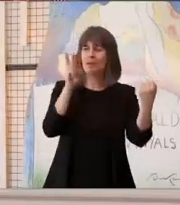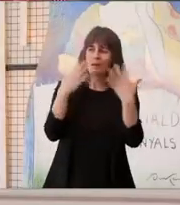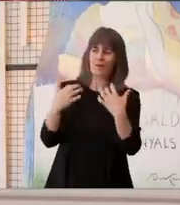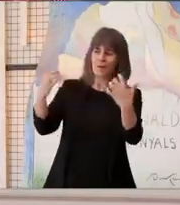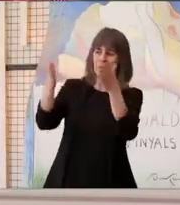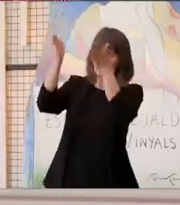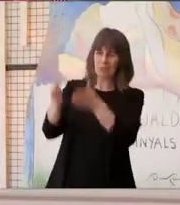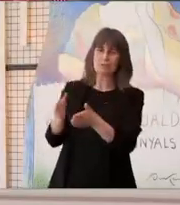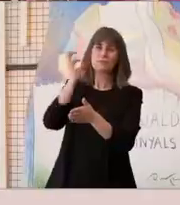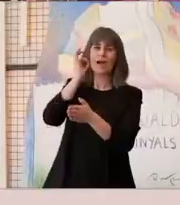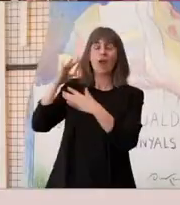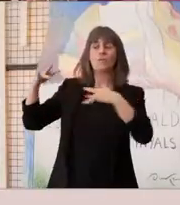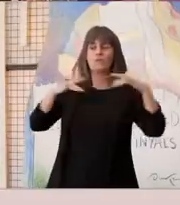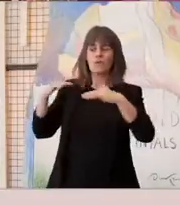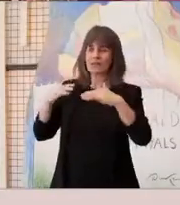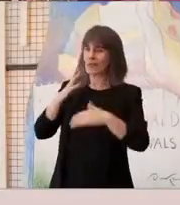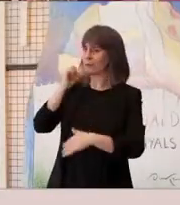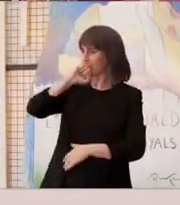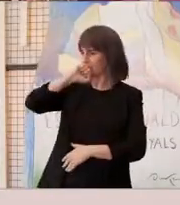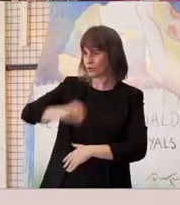mis futbolistas mujeres preferida